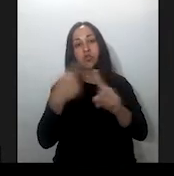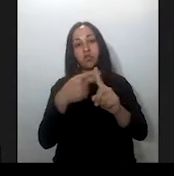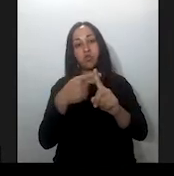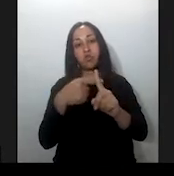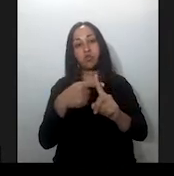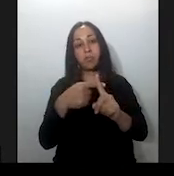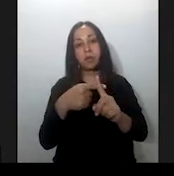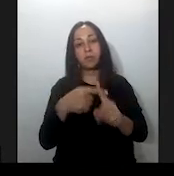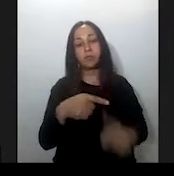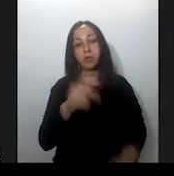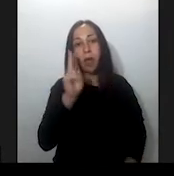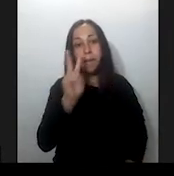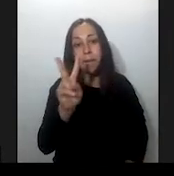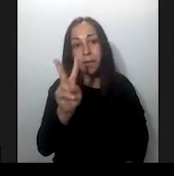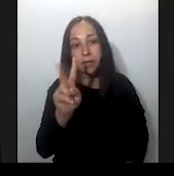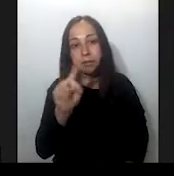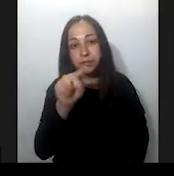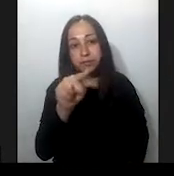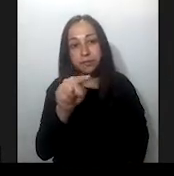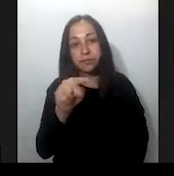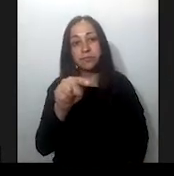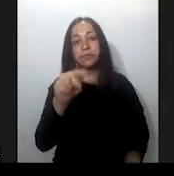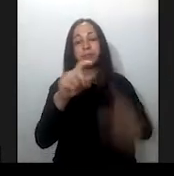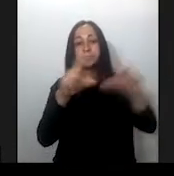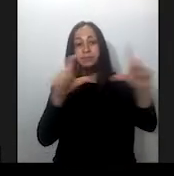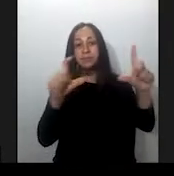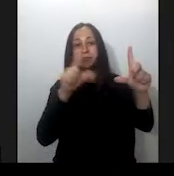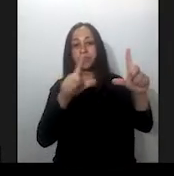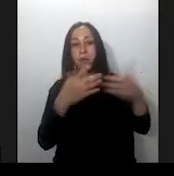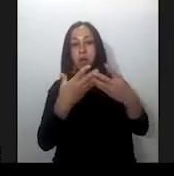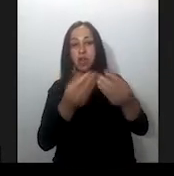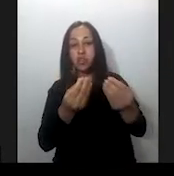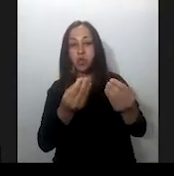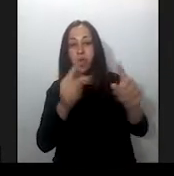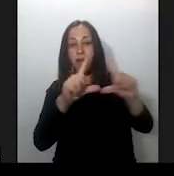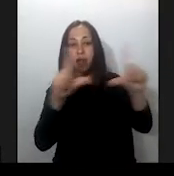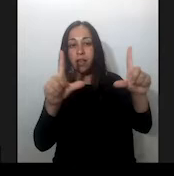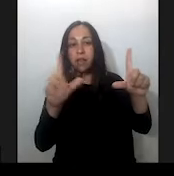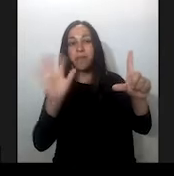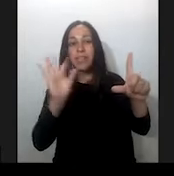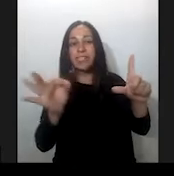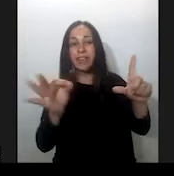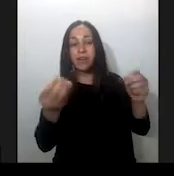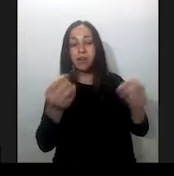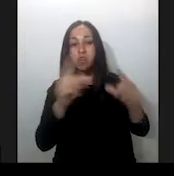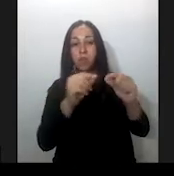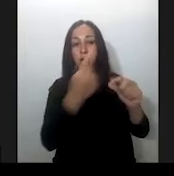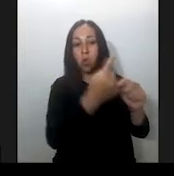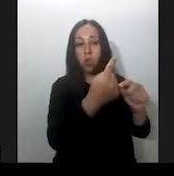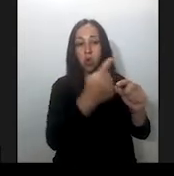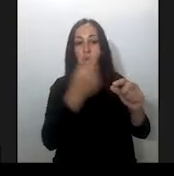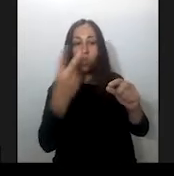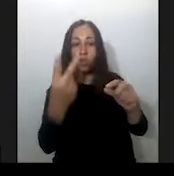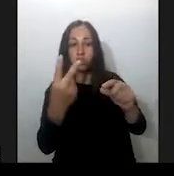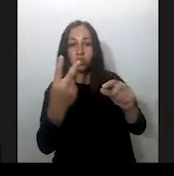sumar, si ustedes observan, me da como una ayudita para saber qué es lo que tengo que poner. Número 1